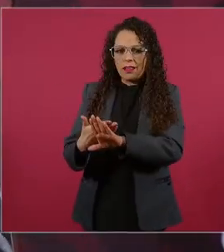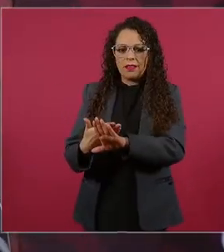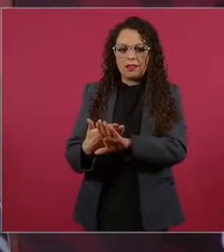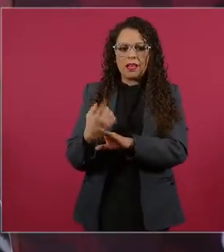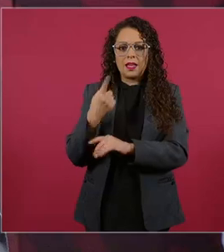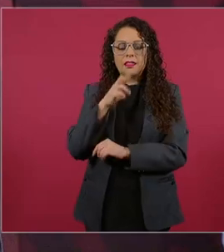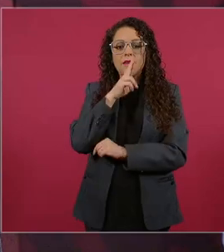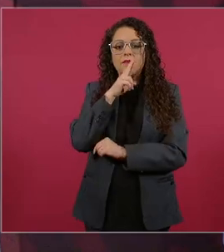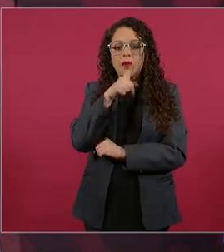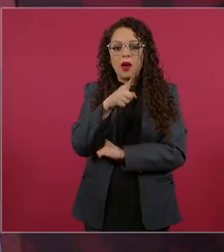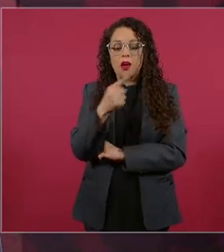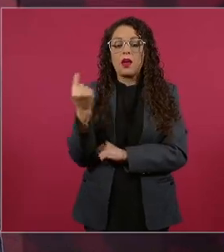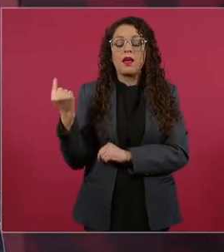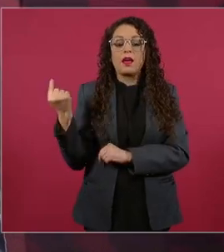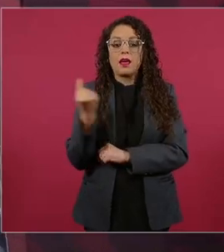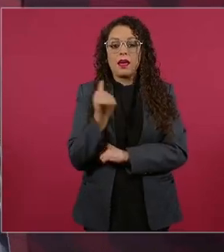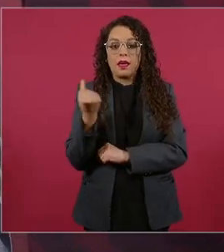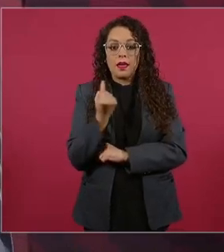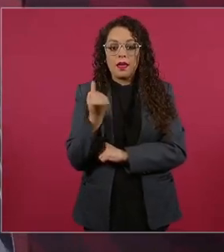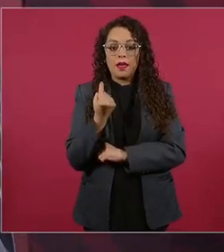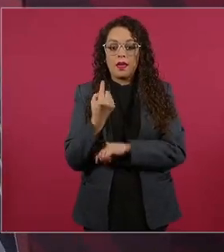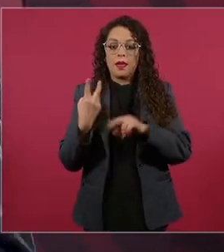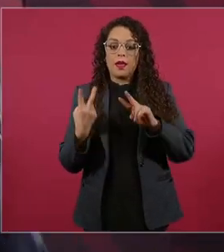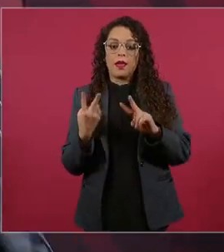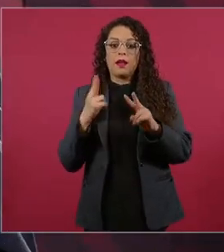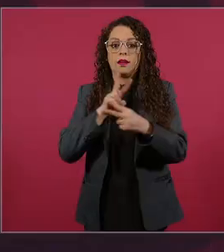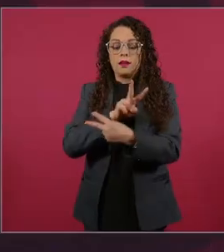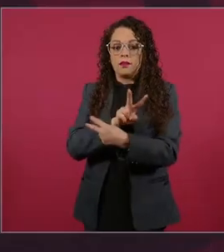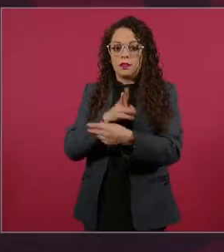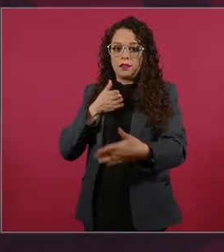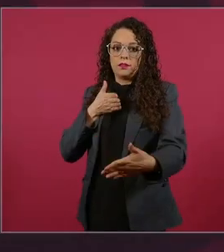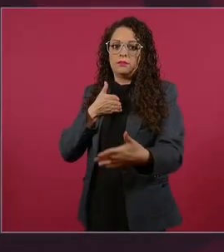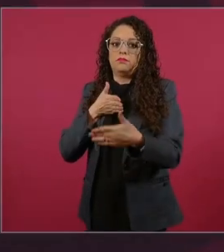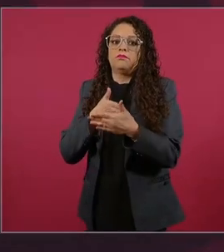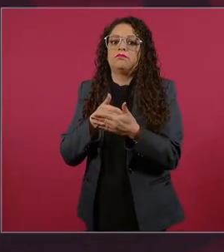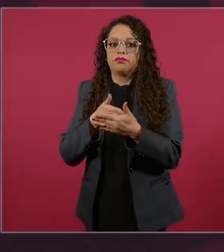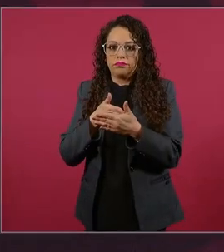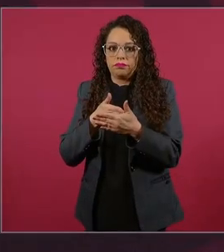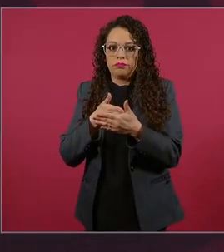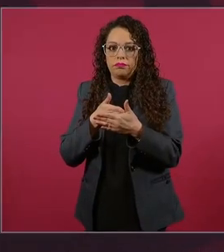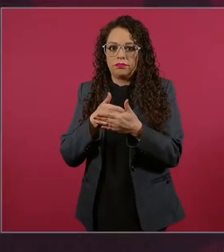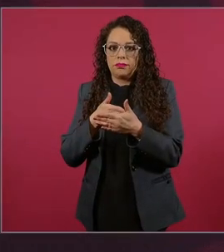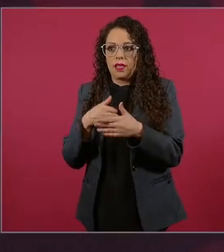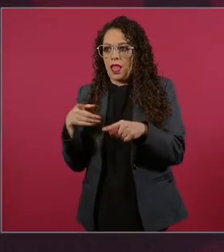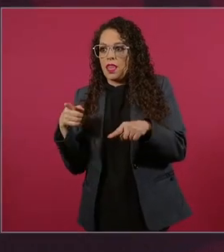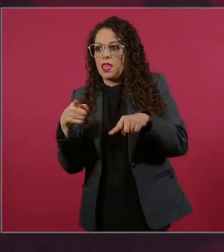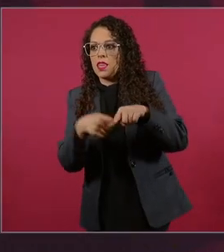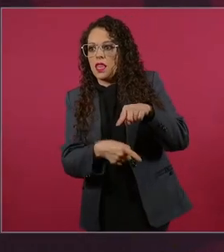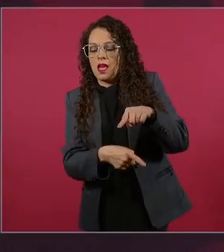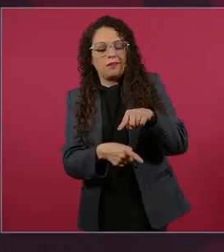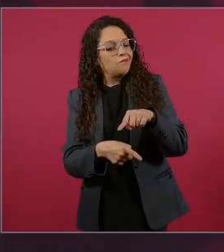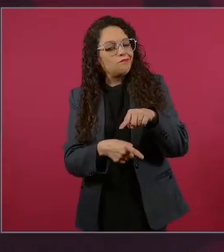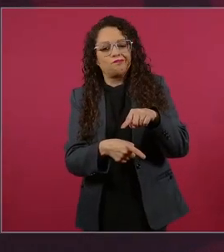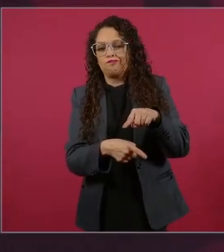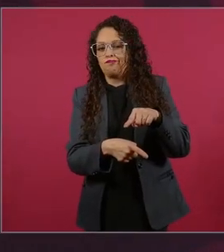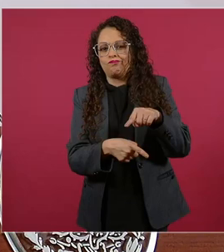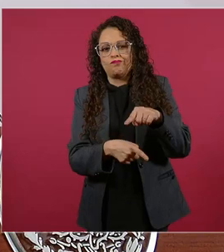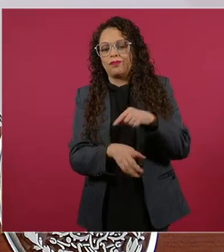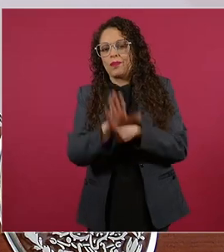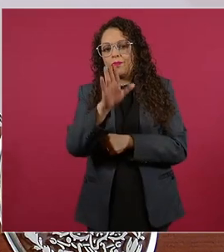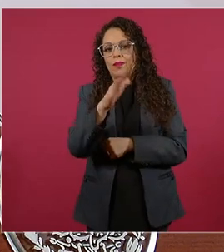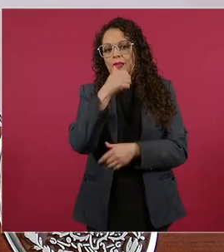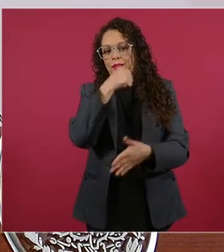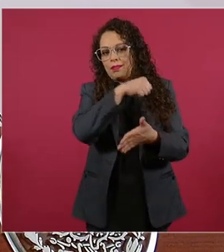acotar, que limitar que censurar.